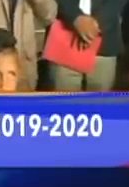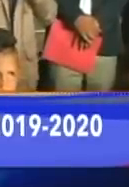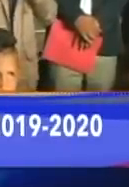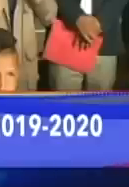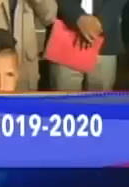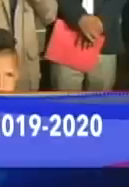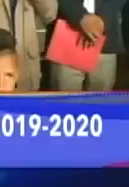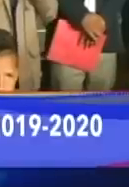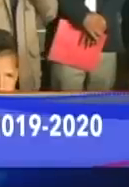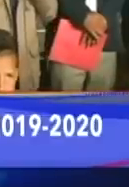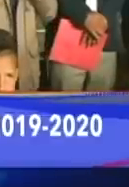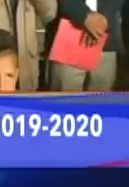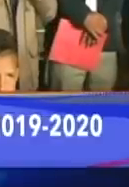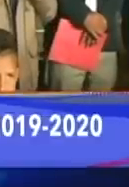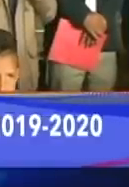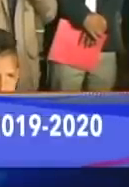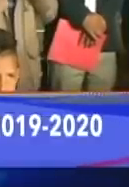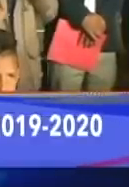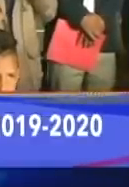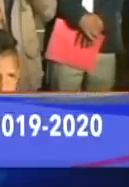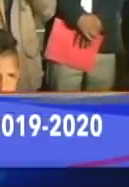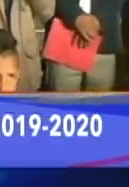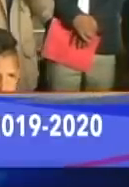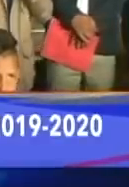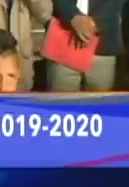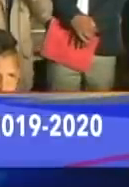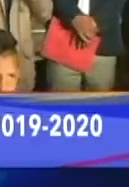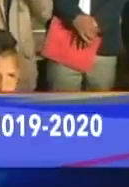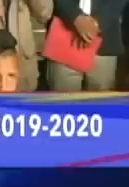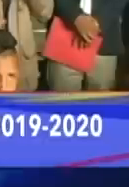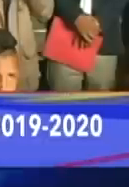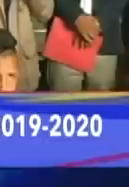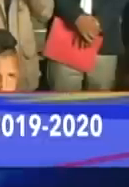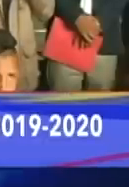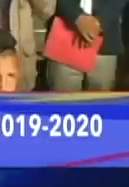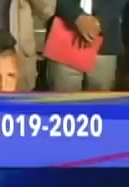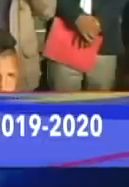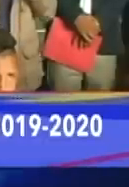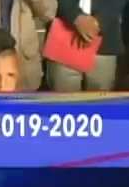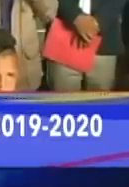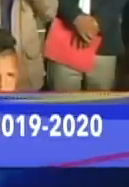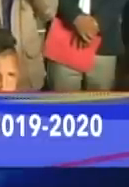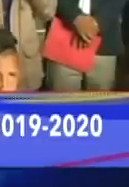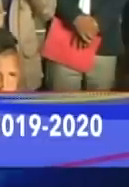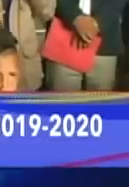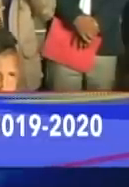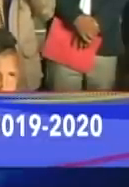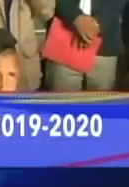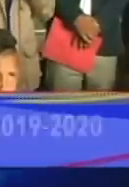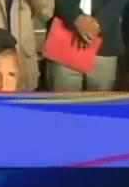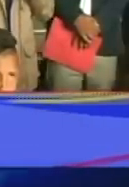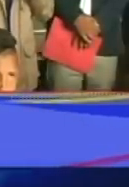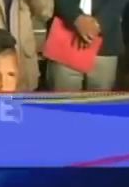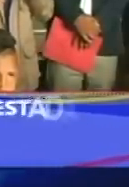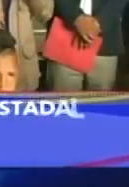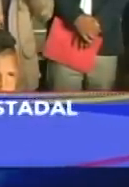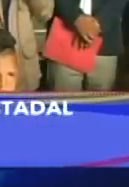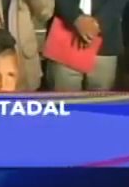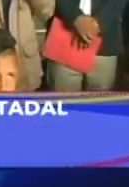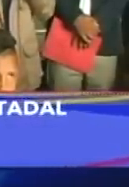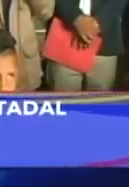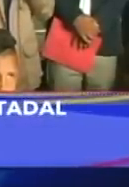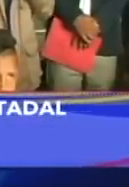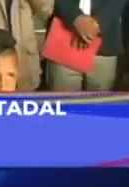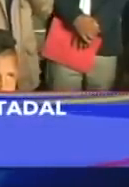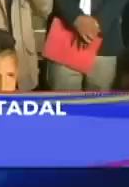incorporar eso que el presidente usted presidente nicolás maduro y que también era la visión del presidente hugo chávez